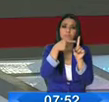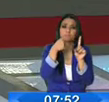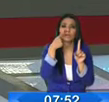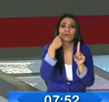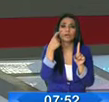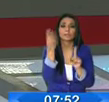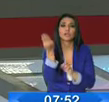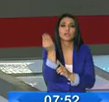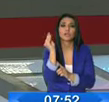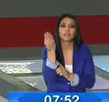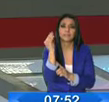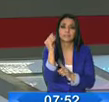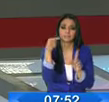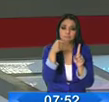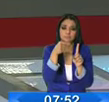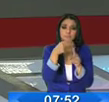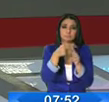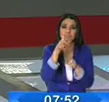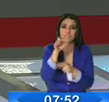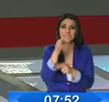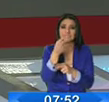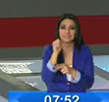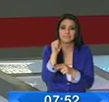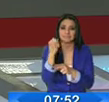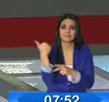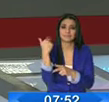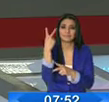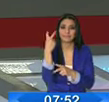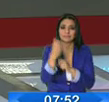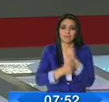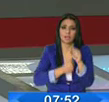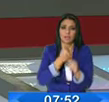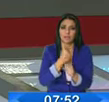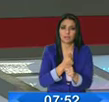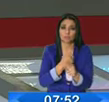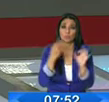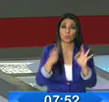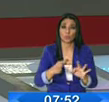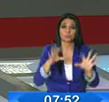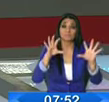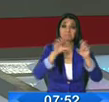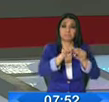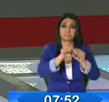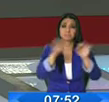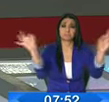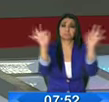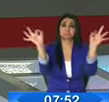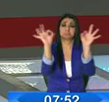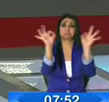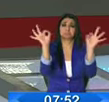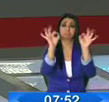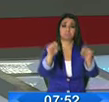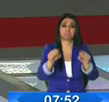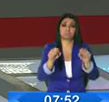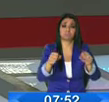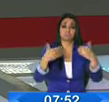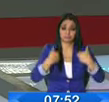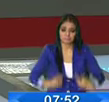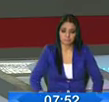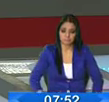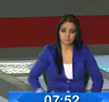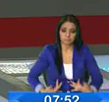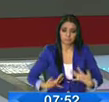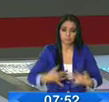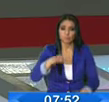diskeeper este muchacho tiene 20 años y lamentablemente ha sufrido una descarga eléctrica esto lo ocasionó severas quemaduras de precisamente el